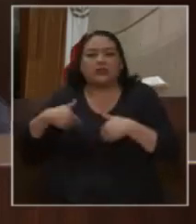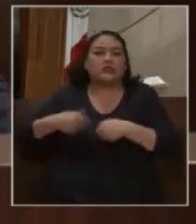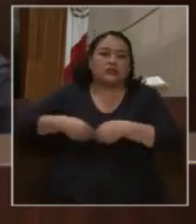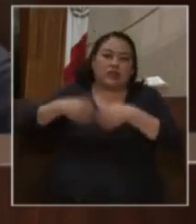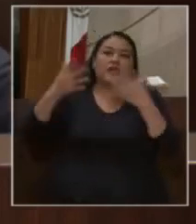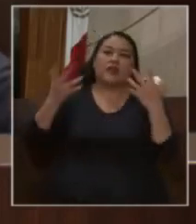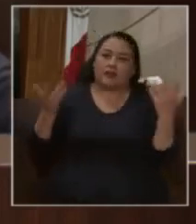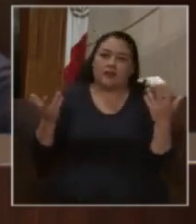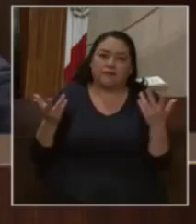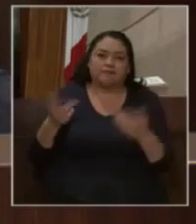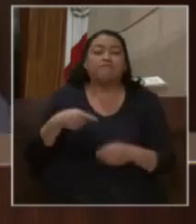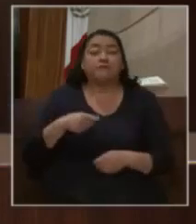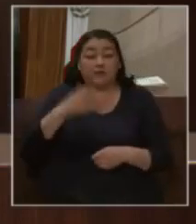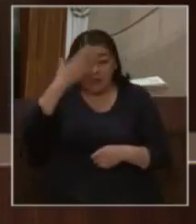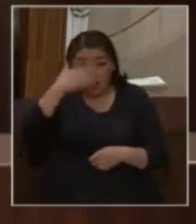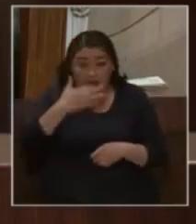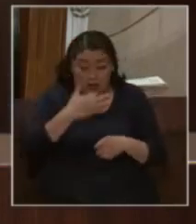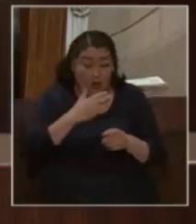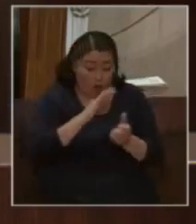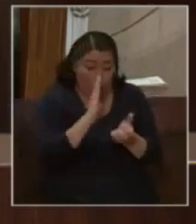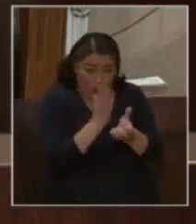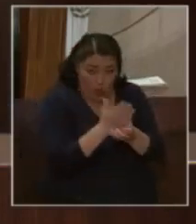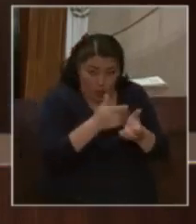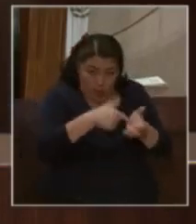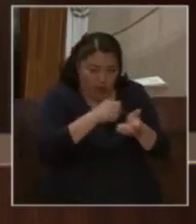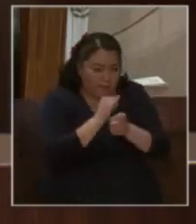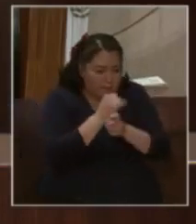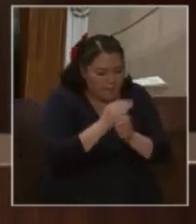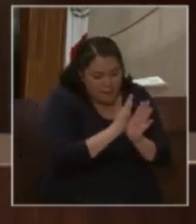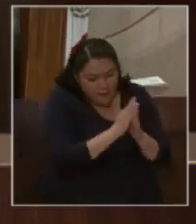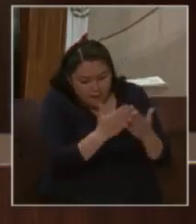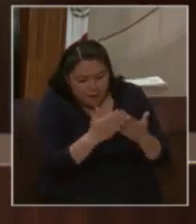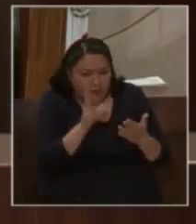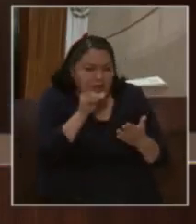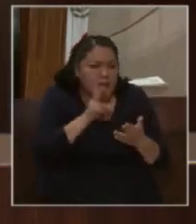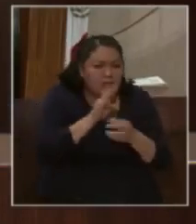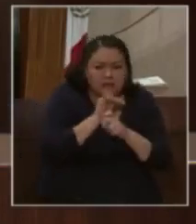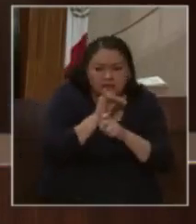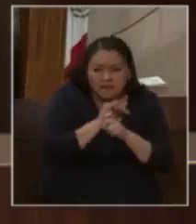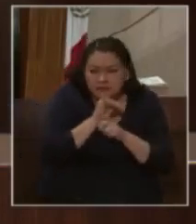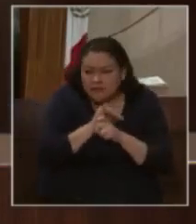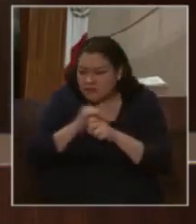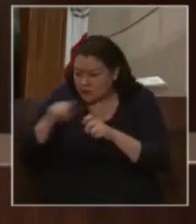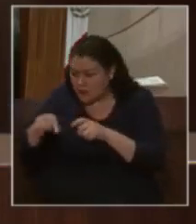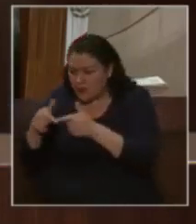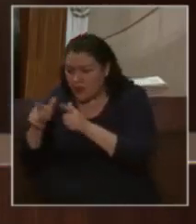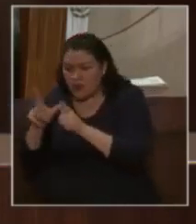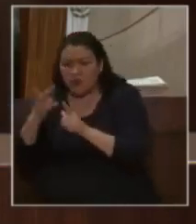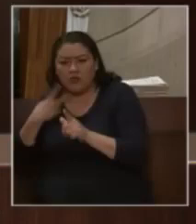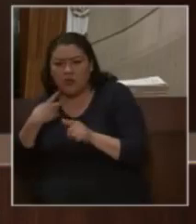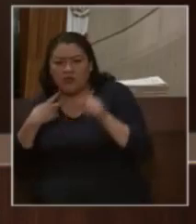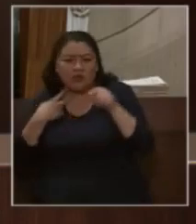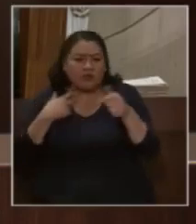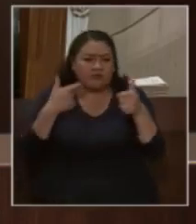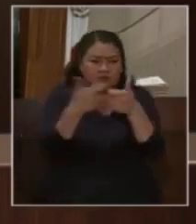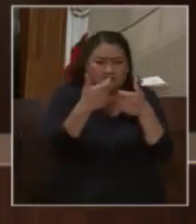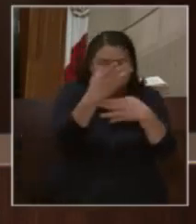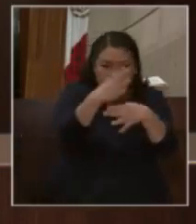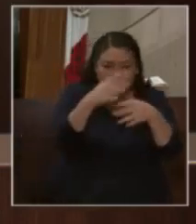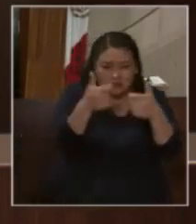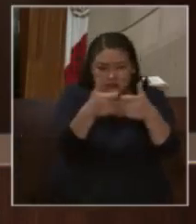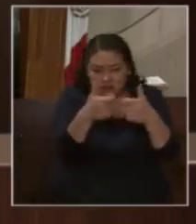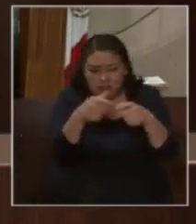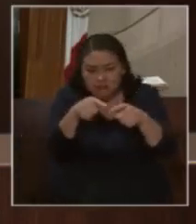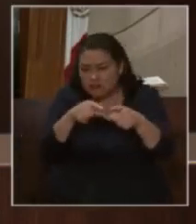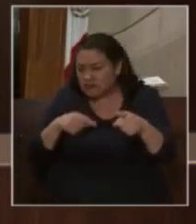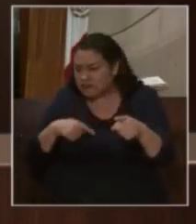mismos. De las pruebas que hay o de los datos con los que se trató de hacer ese enlace, me parece que no fluye de manera muy